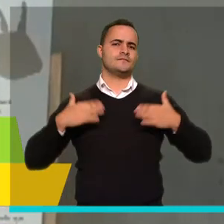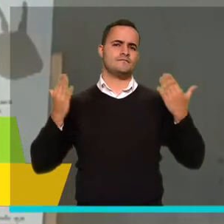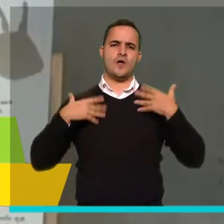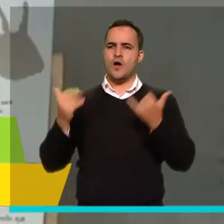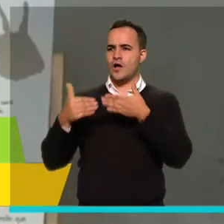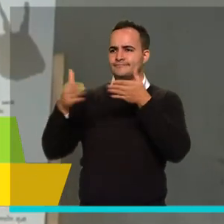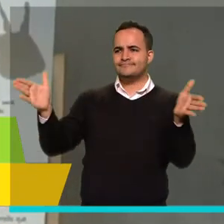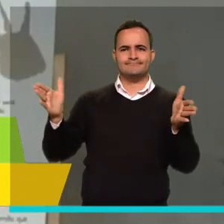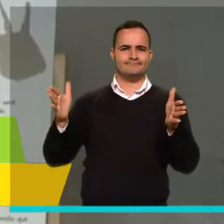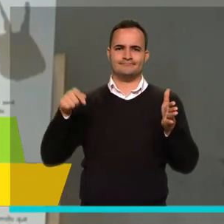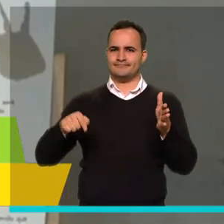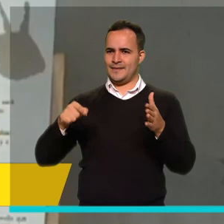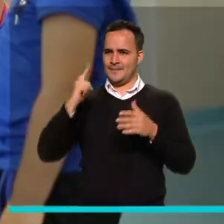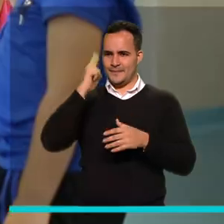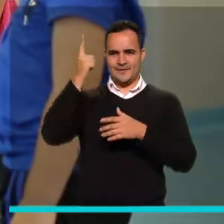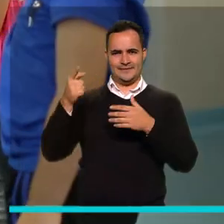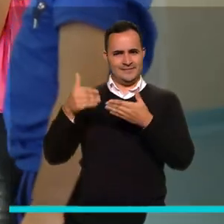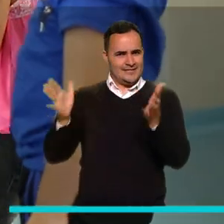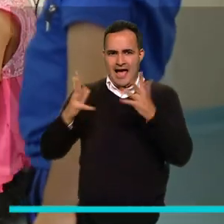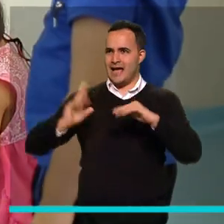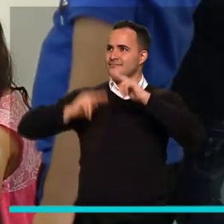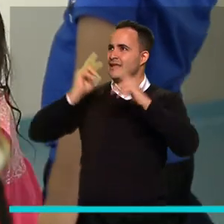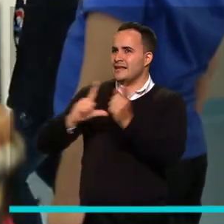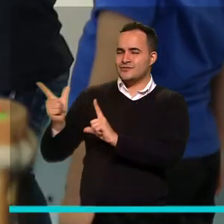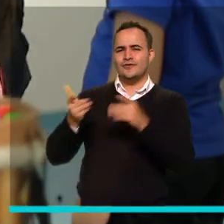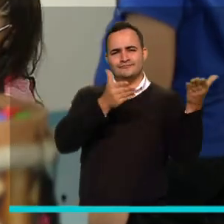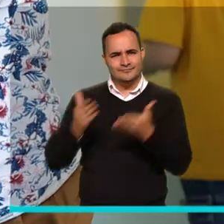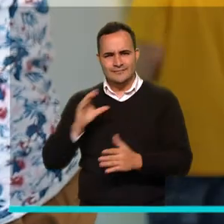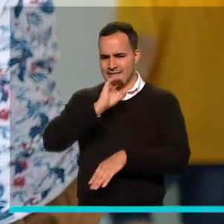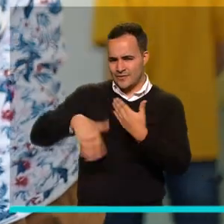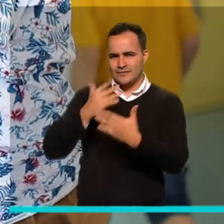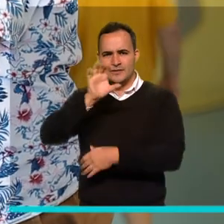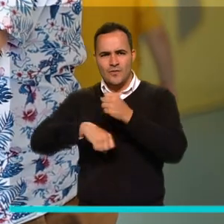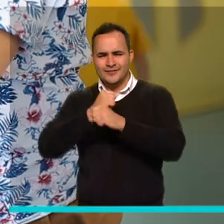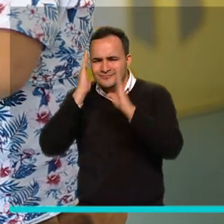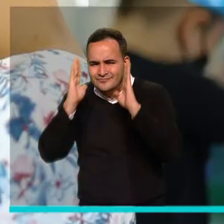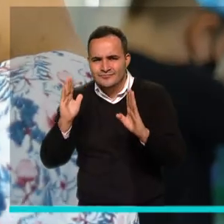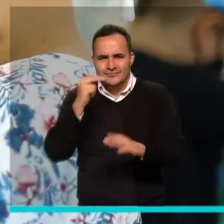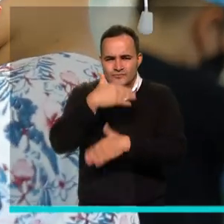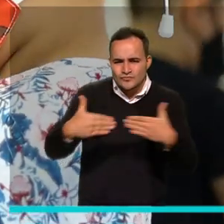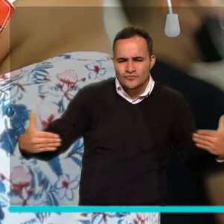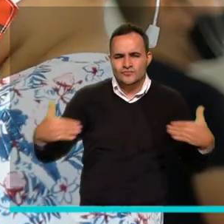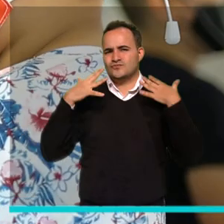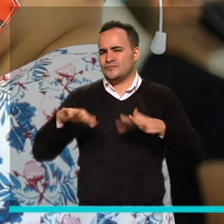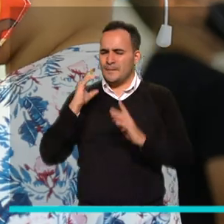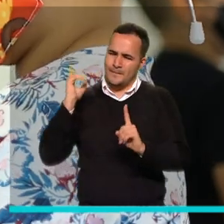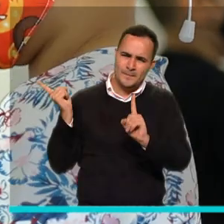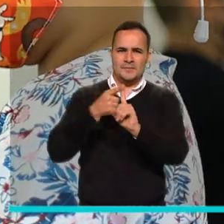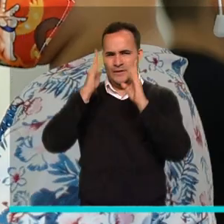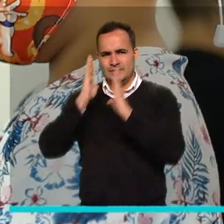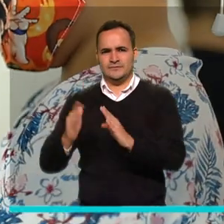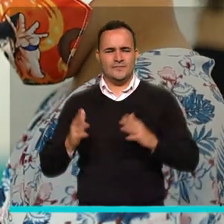fortalecer institucionalmente la primera infancia en nuestra ciudad, que se siga robusteciendo y que podamos tener muchos niños y